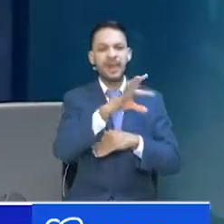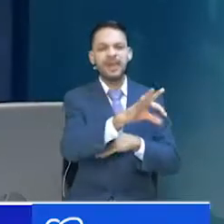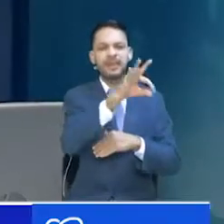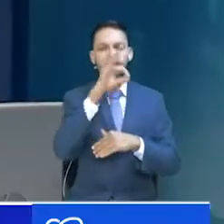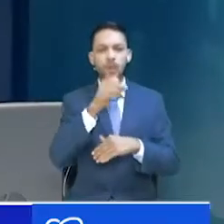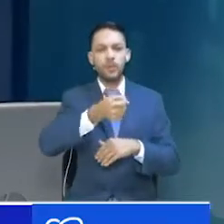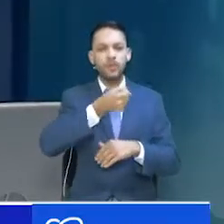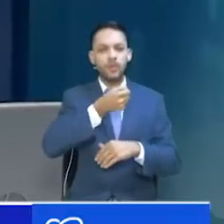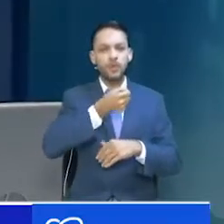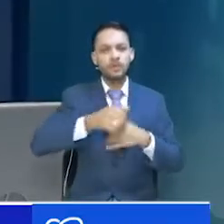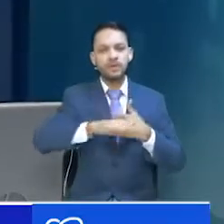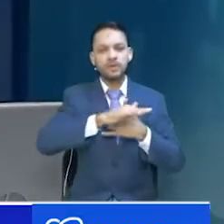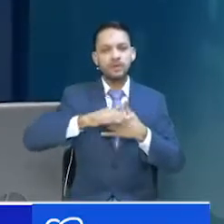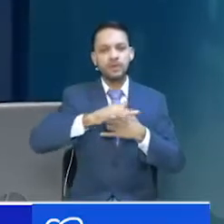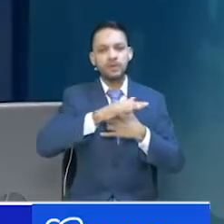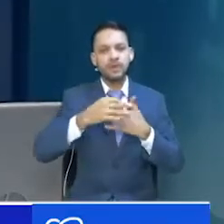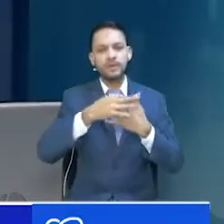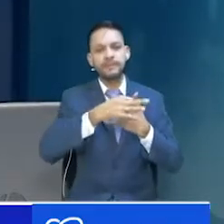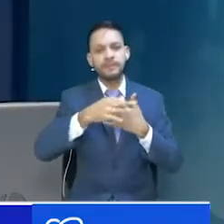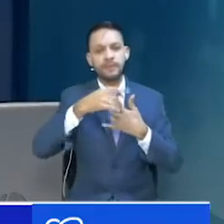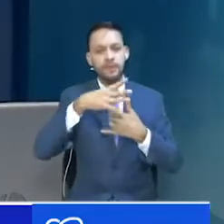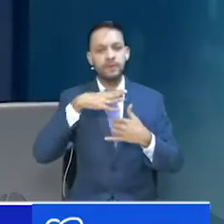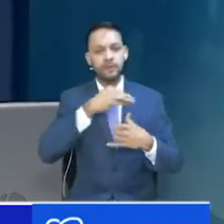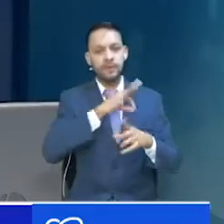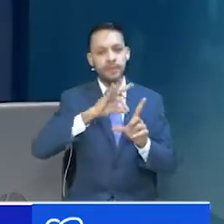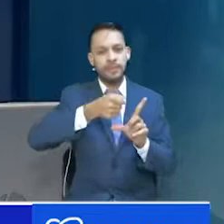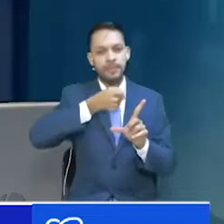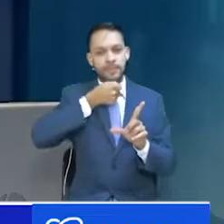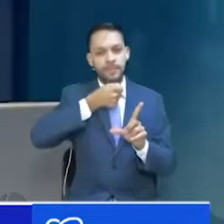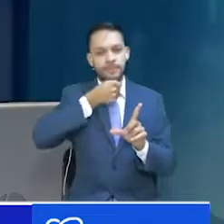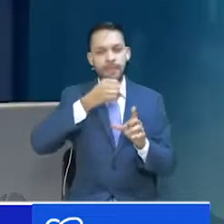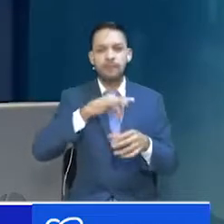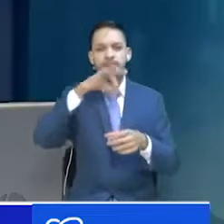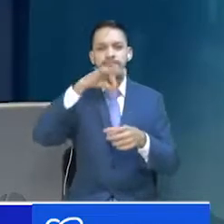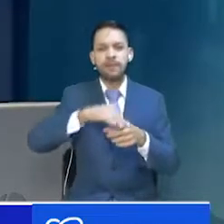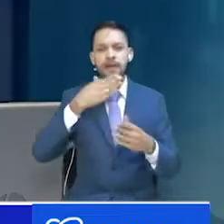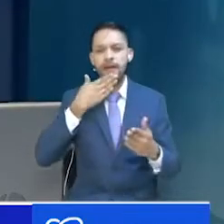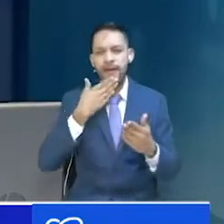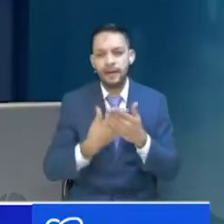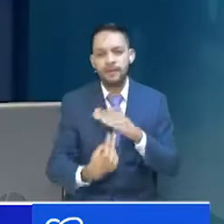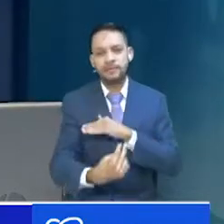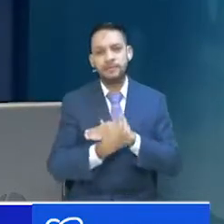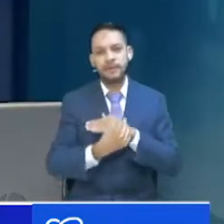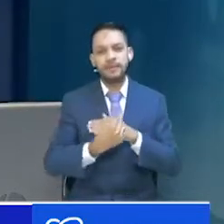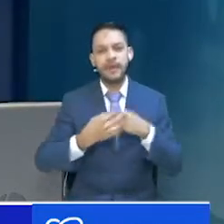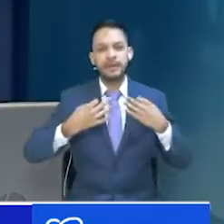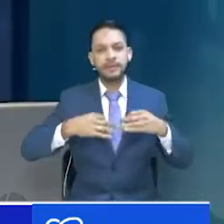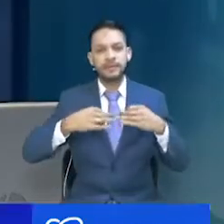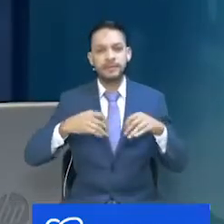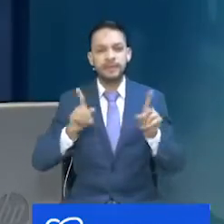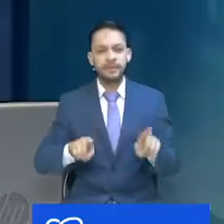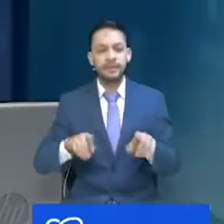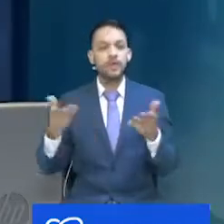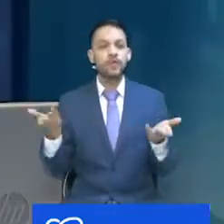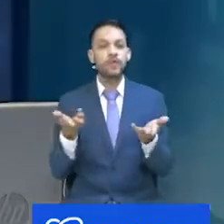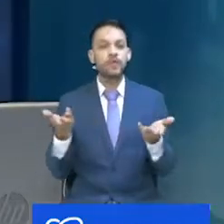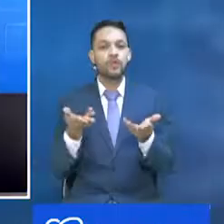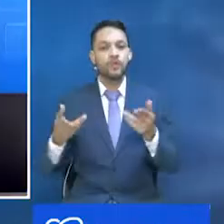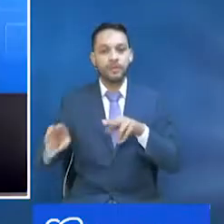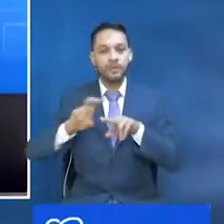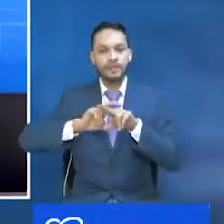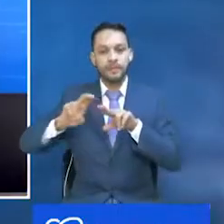allí dan su voto en tele café noticias y eso es todo muy sencillo por ahora saludo también a mi compañero en la capital caldense